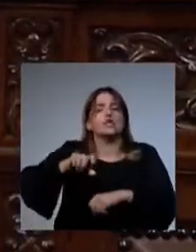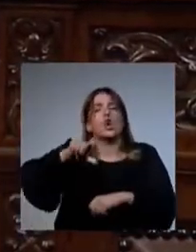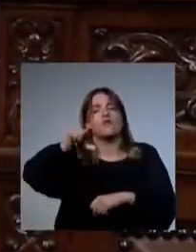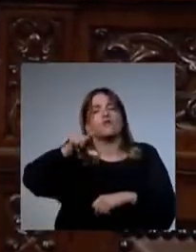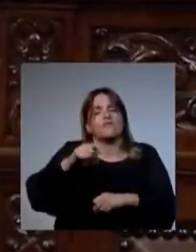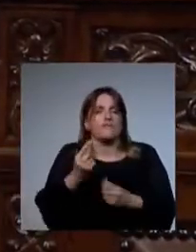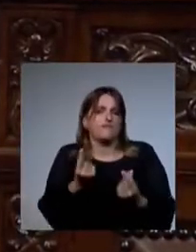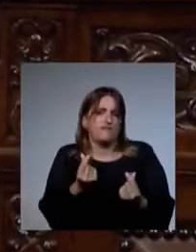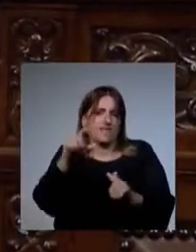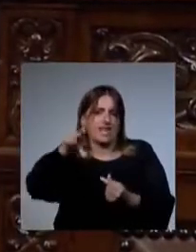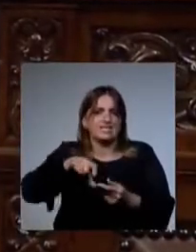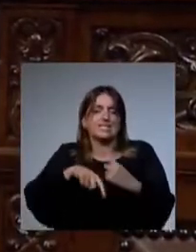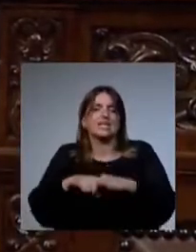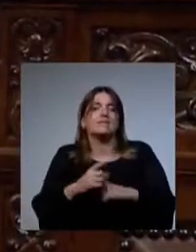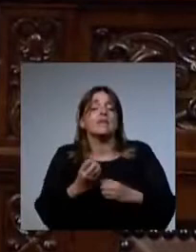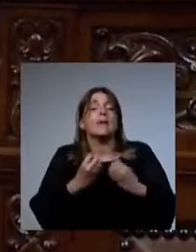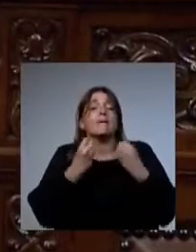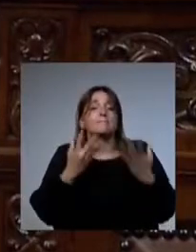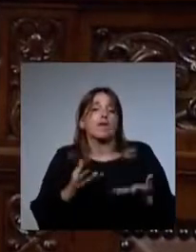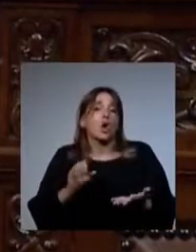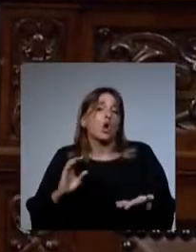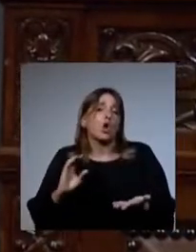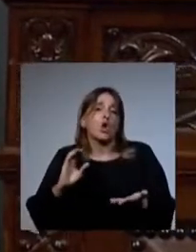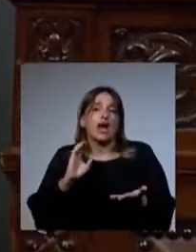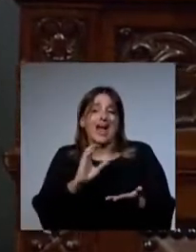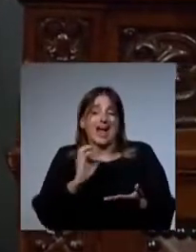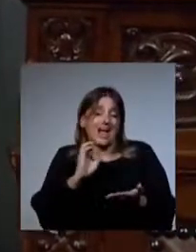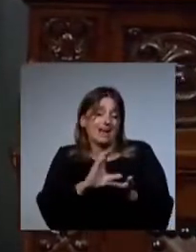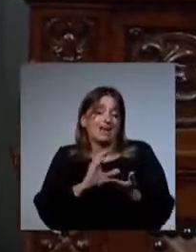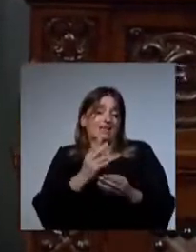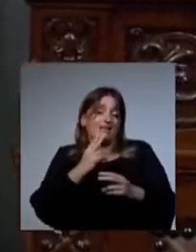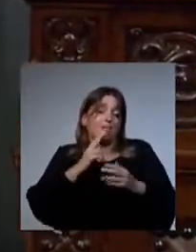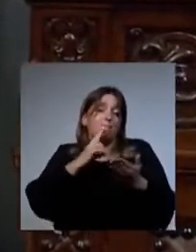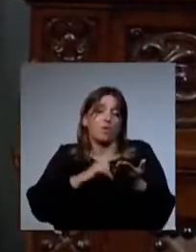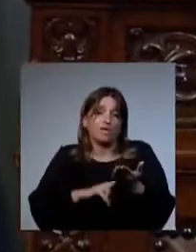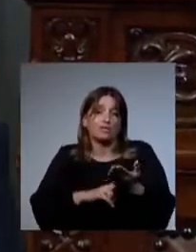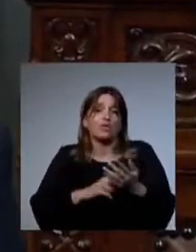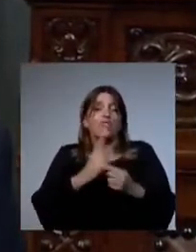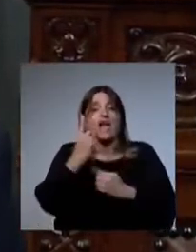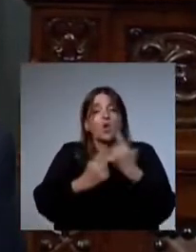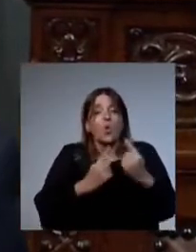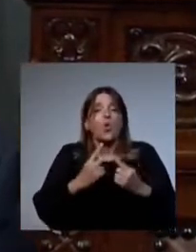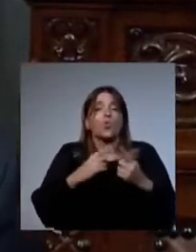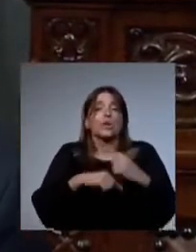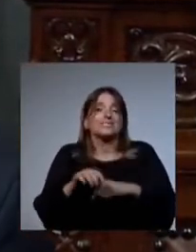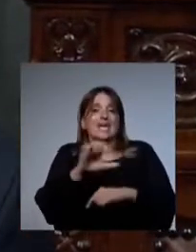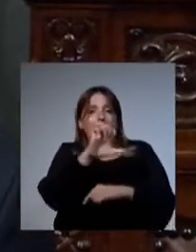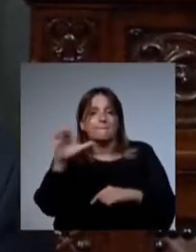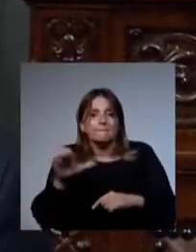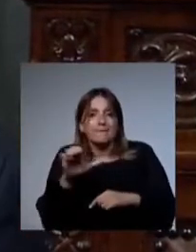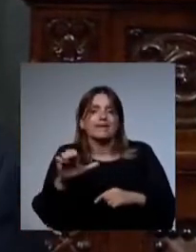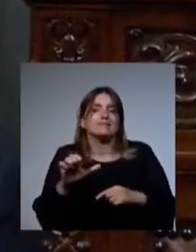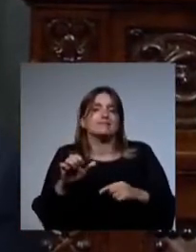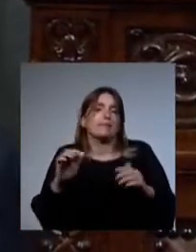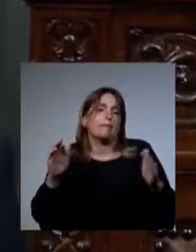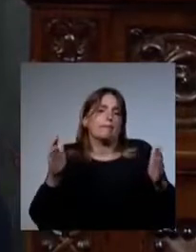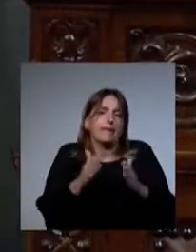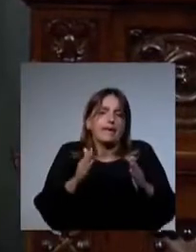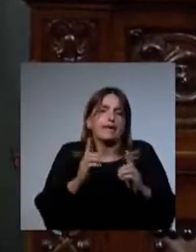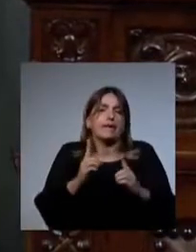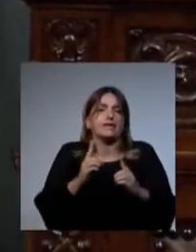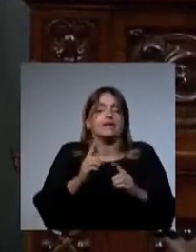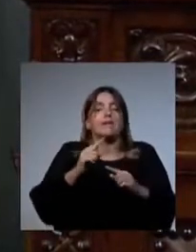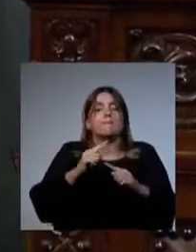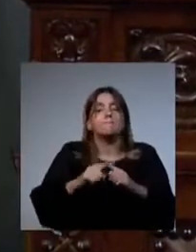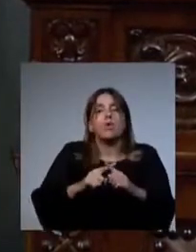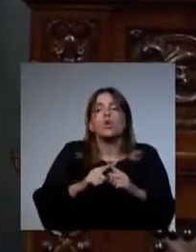Se facilitó la carga tributaria de pequeñas y medianas empresas, flexibilizando el monto mensual